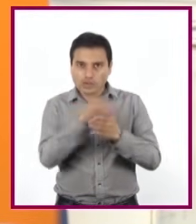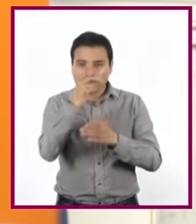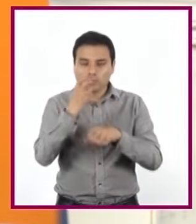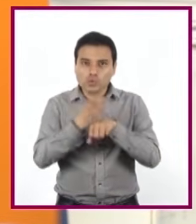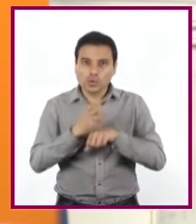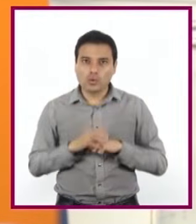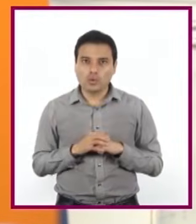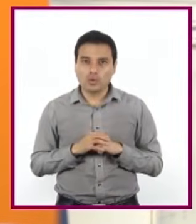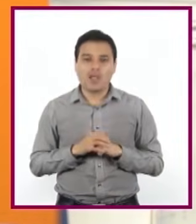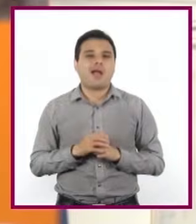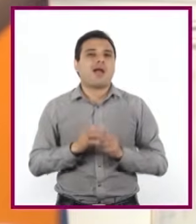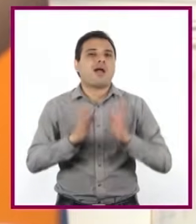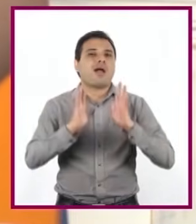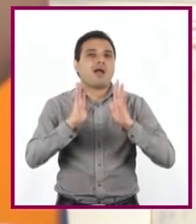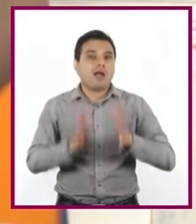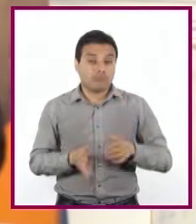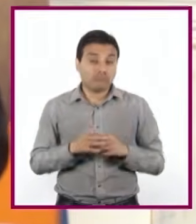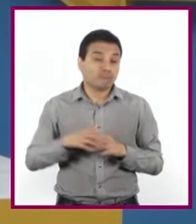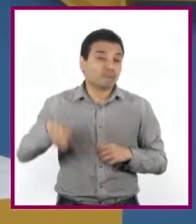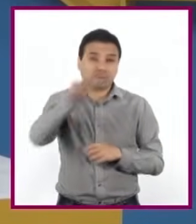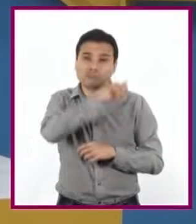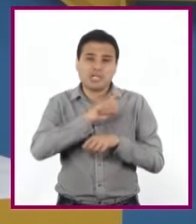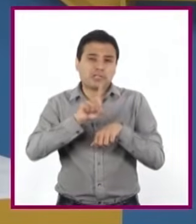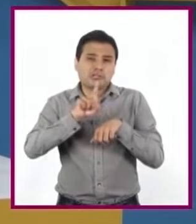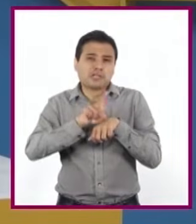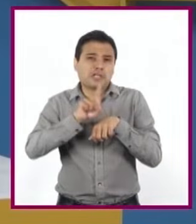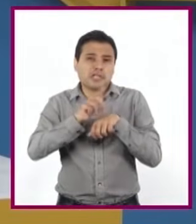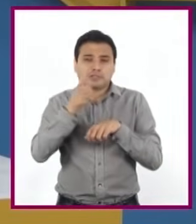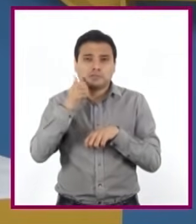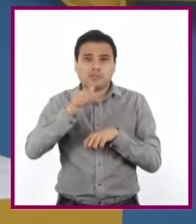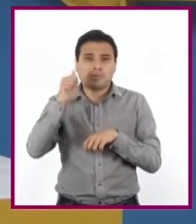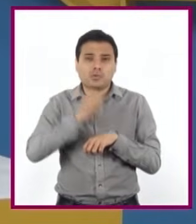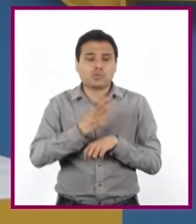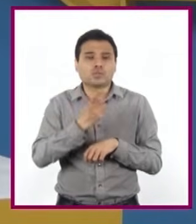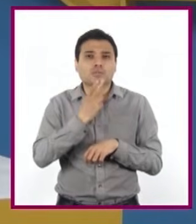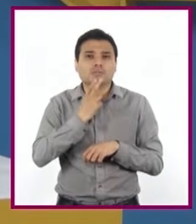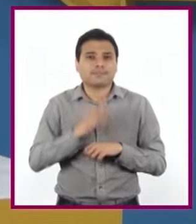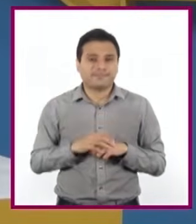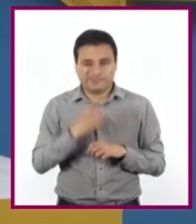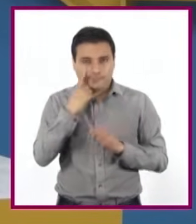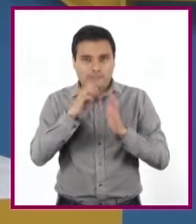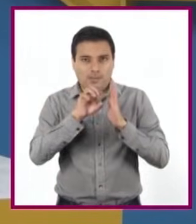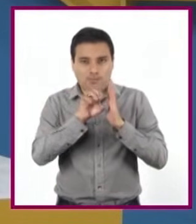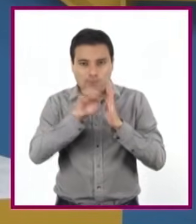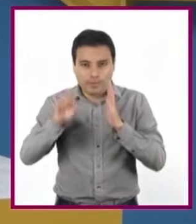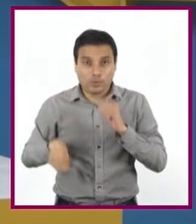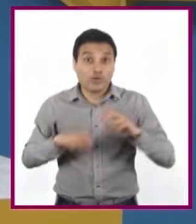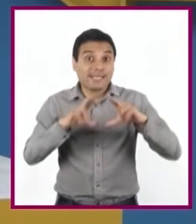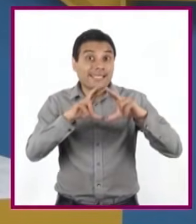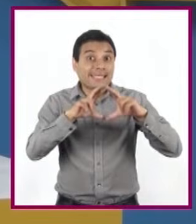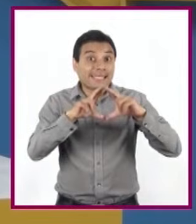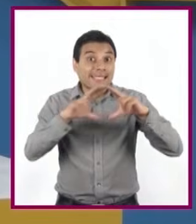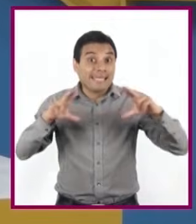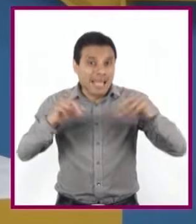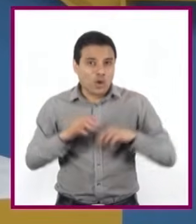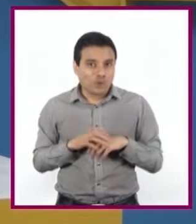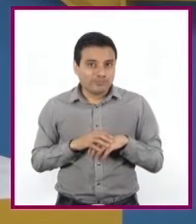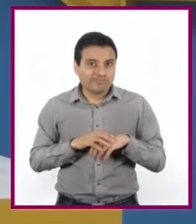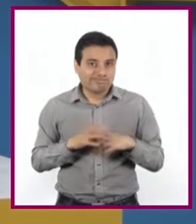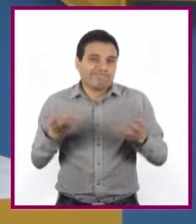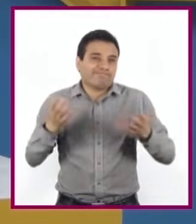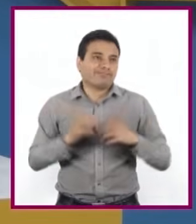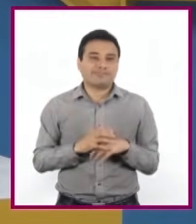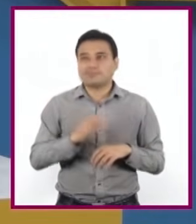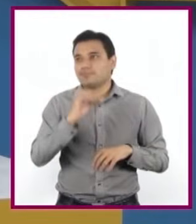Así es, Enrique. En nuestra vida cotidiana utilizamos la solidificación cuando hacemos hielo. Extraemos